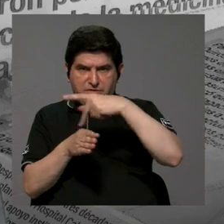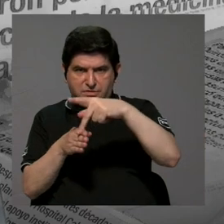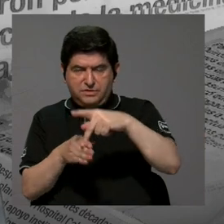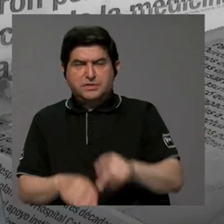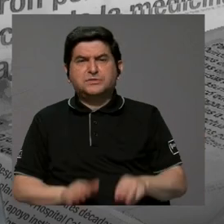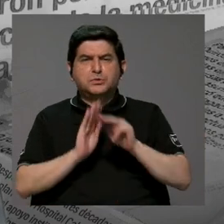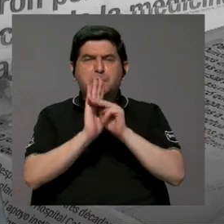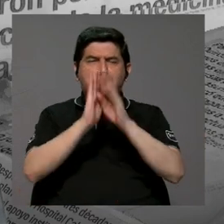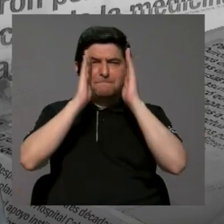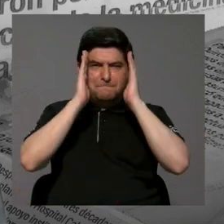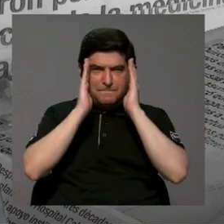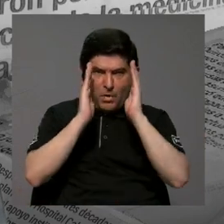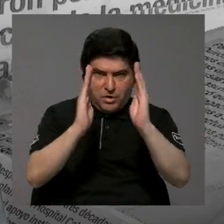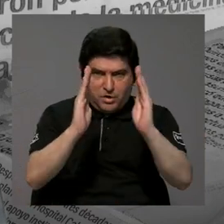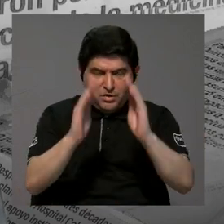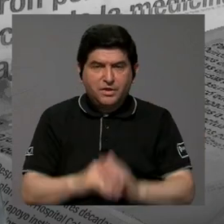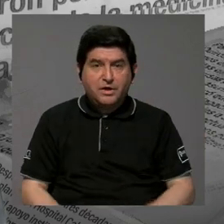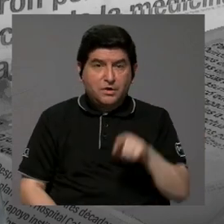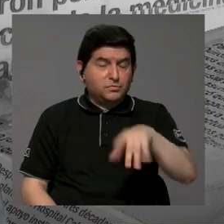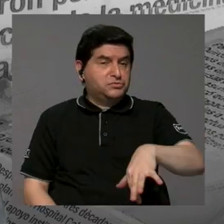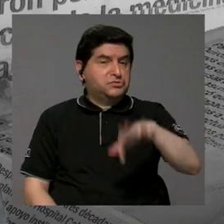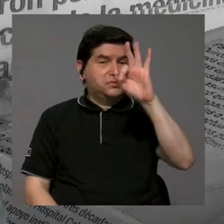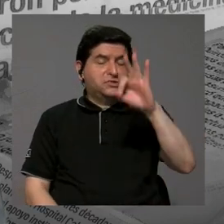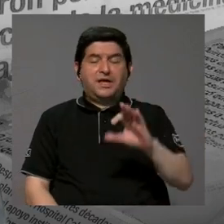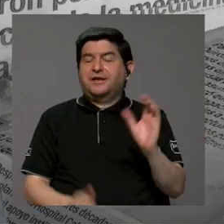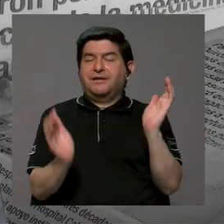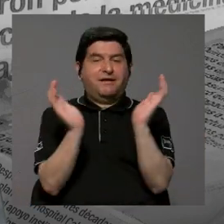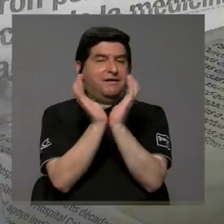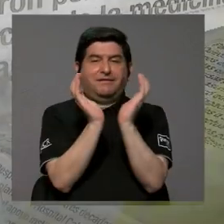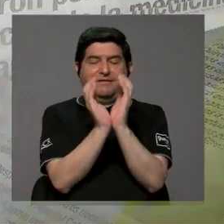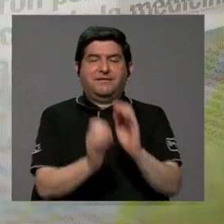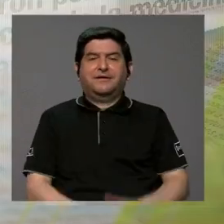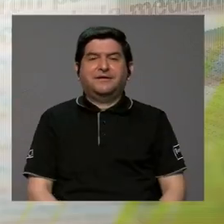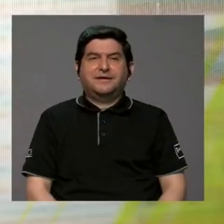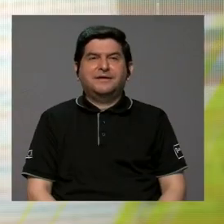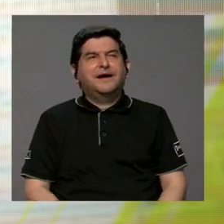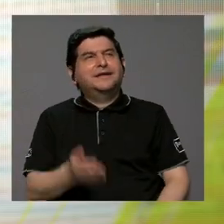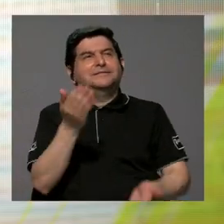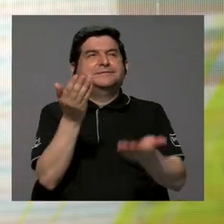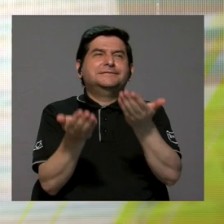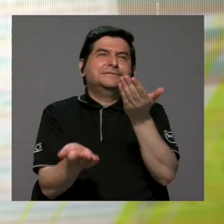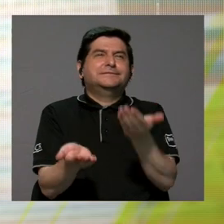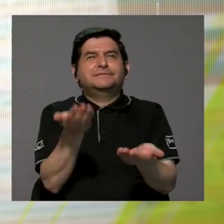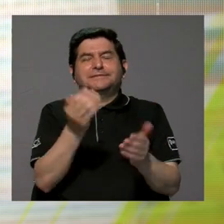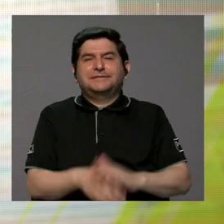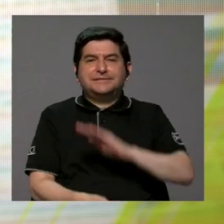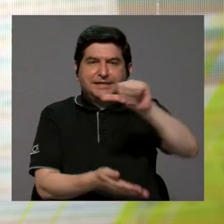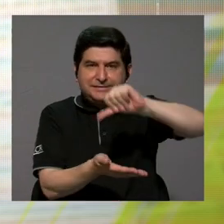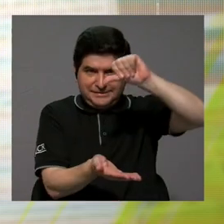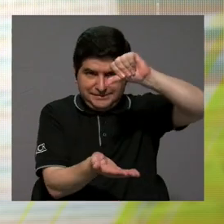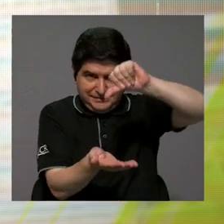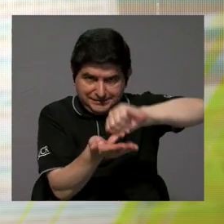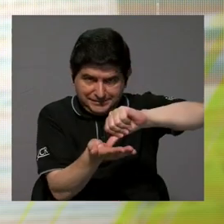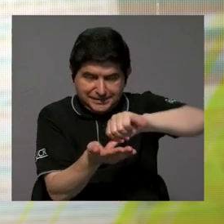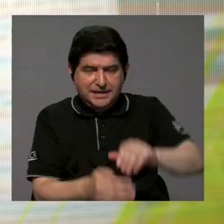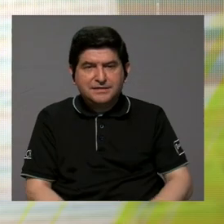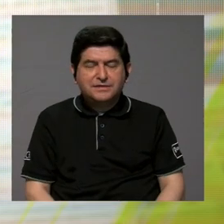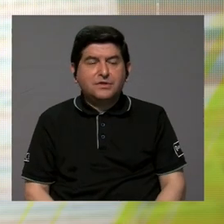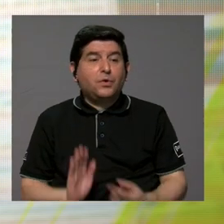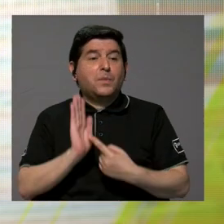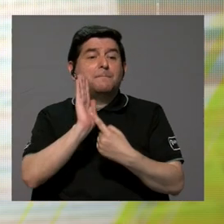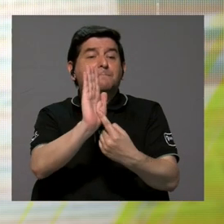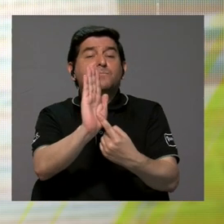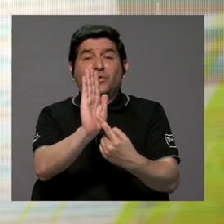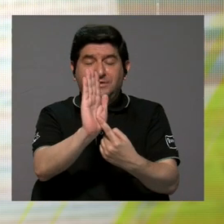con un modelo de atención que usted no lo va a encontrar en la caja. Y yo creo que un poco es que el centro le da reflejo,